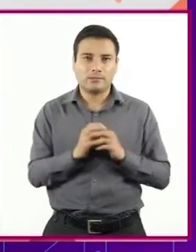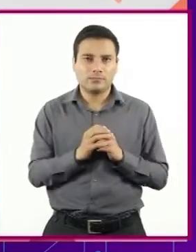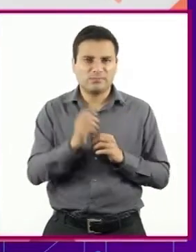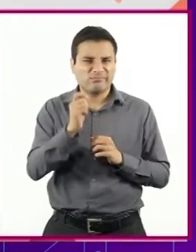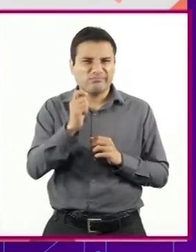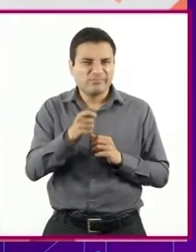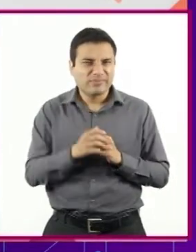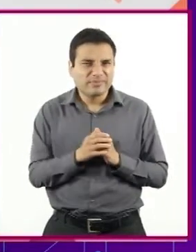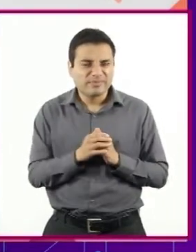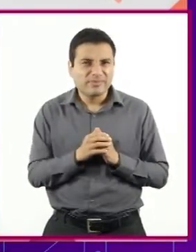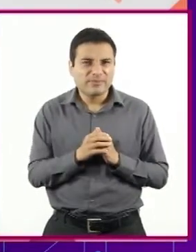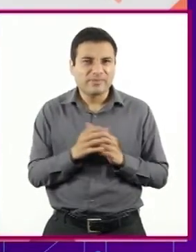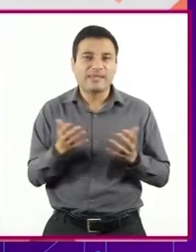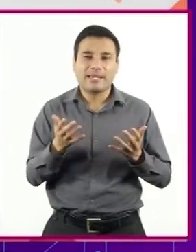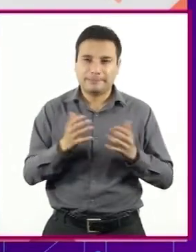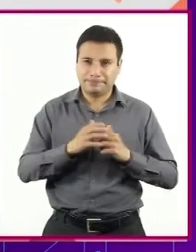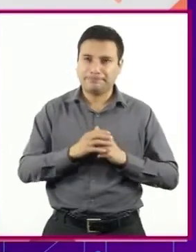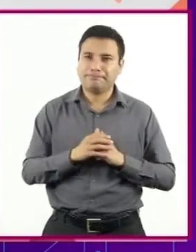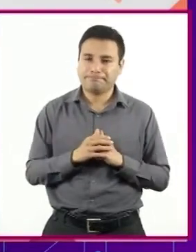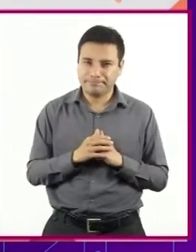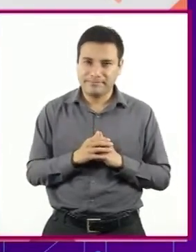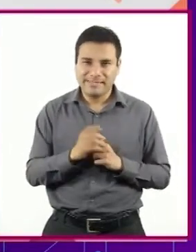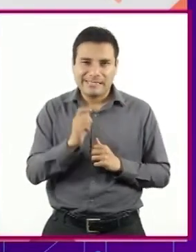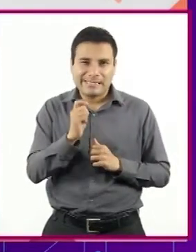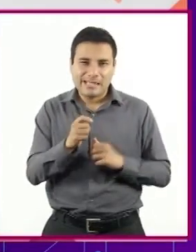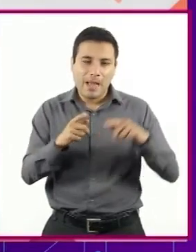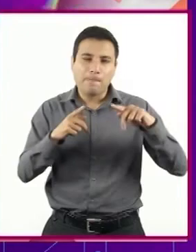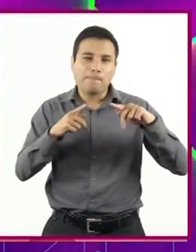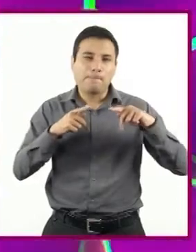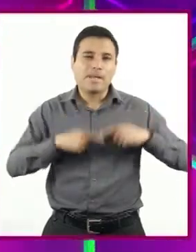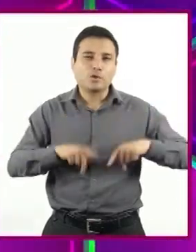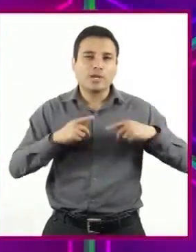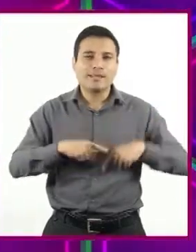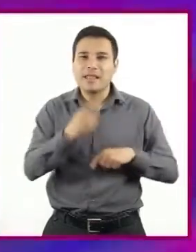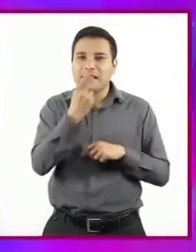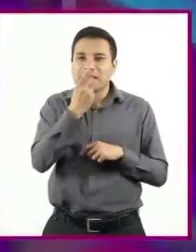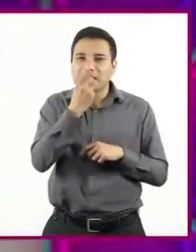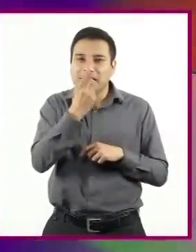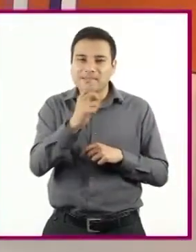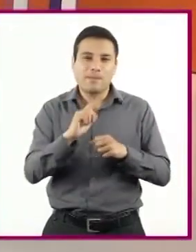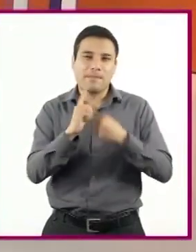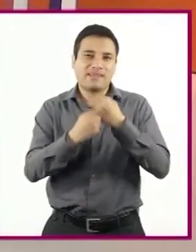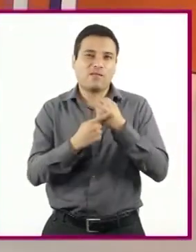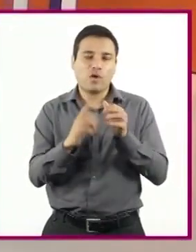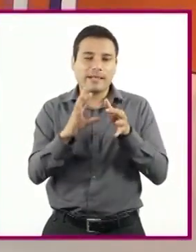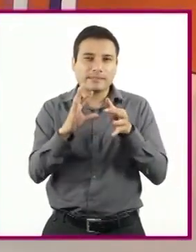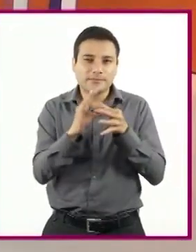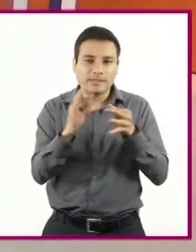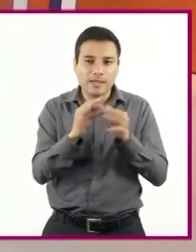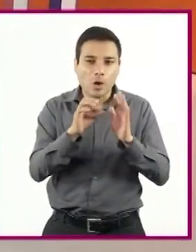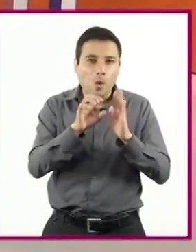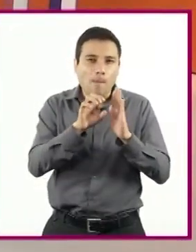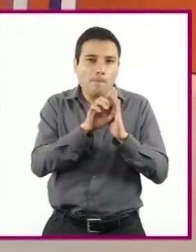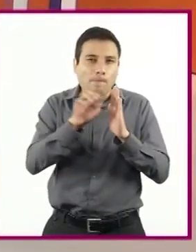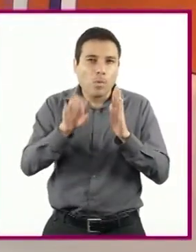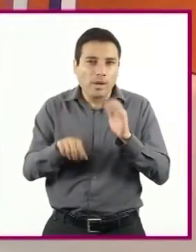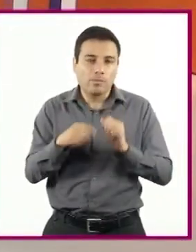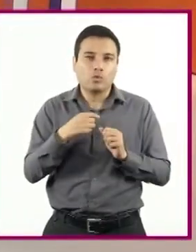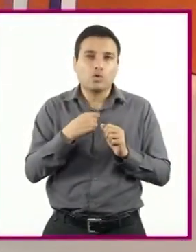expresión que describe una situación de manera ingeniosa de forma metafórica o figurada. Lo utilizamos para que nuestras